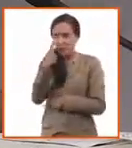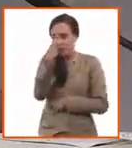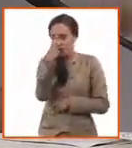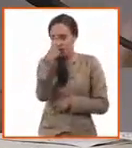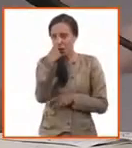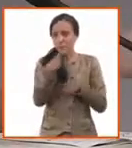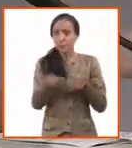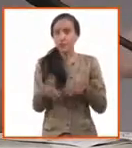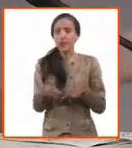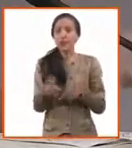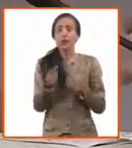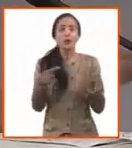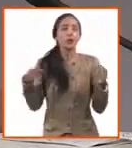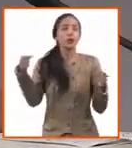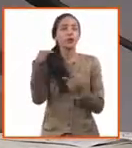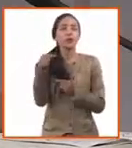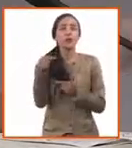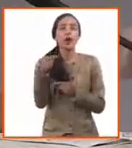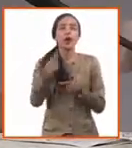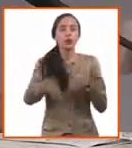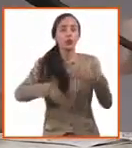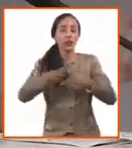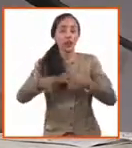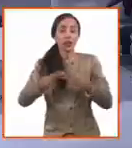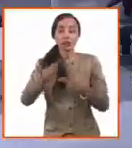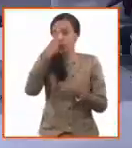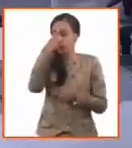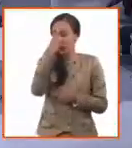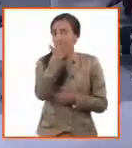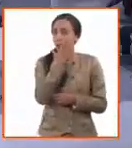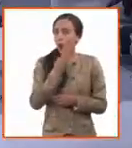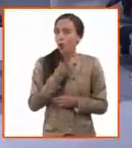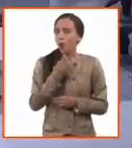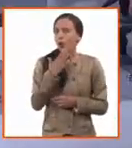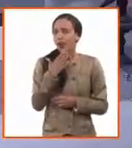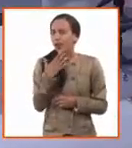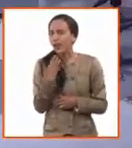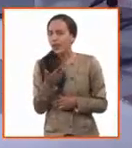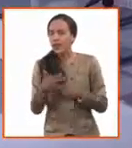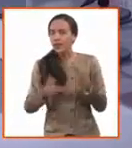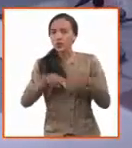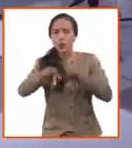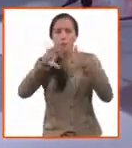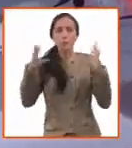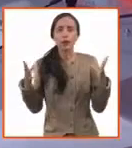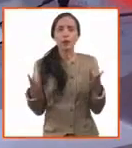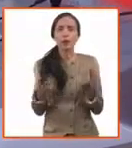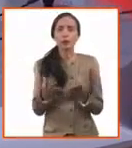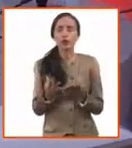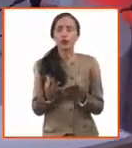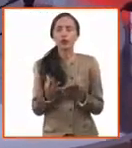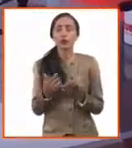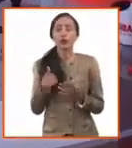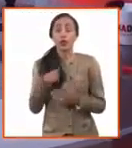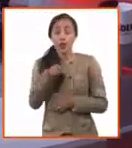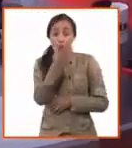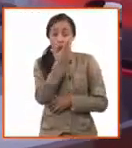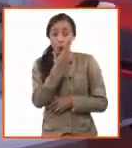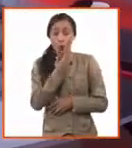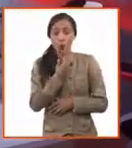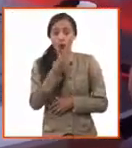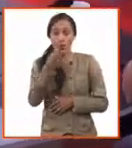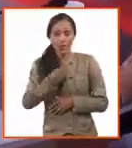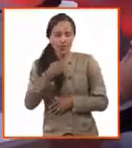son las los principales aportes de elche para esas nuevas generaciones para todo el mundo en sí pero bueno que esas nuevas generaciones deben